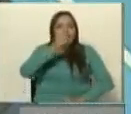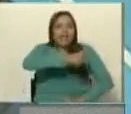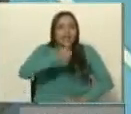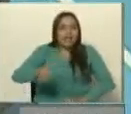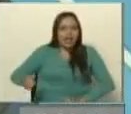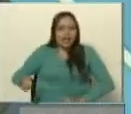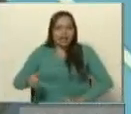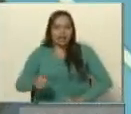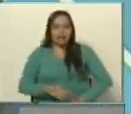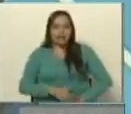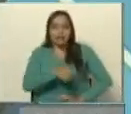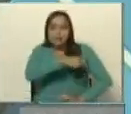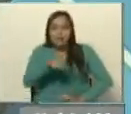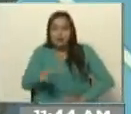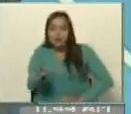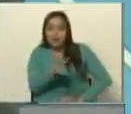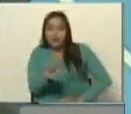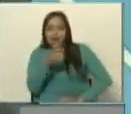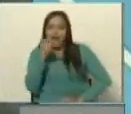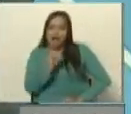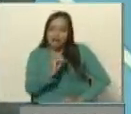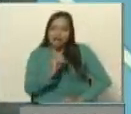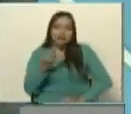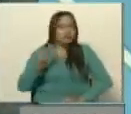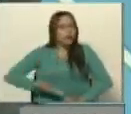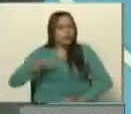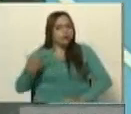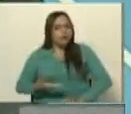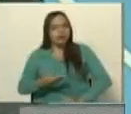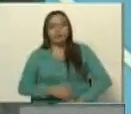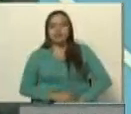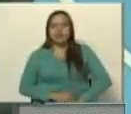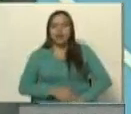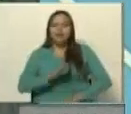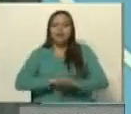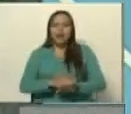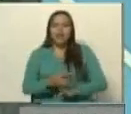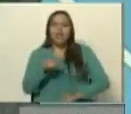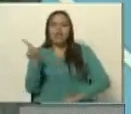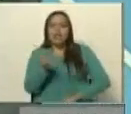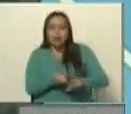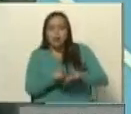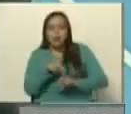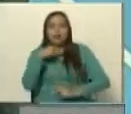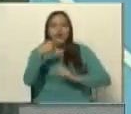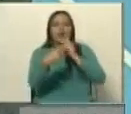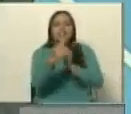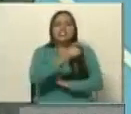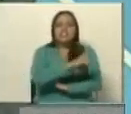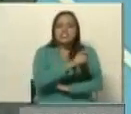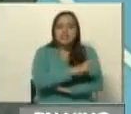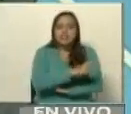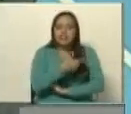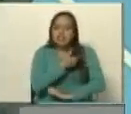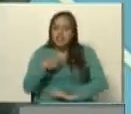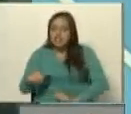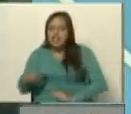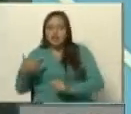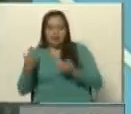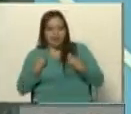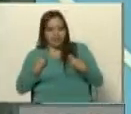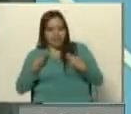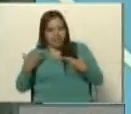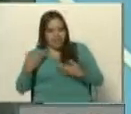de cada ciudadano es válida, es importante, porque es la voz de su necesidad, de lo que él quiere para su vida.